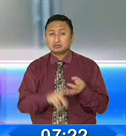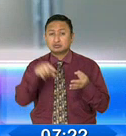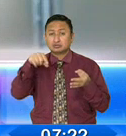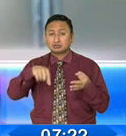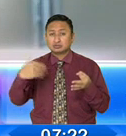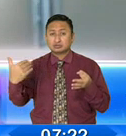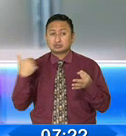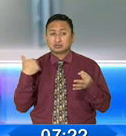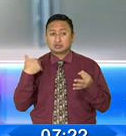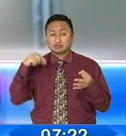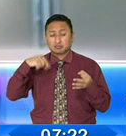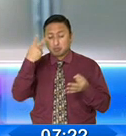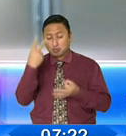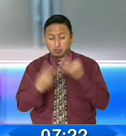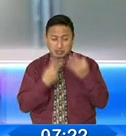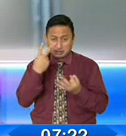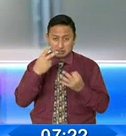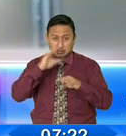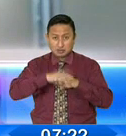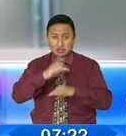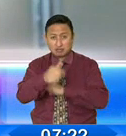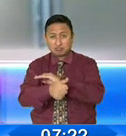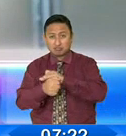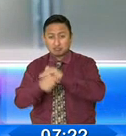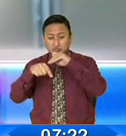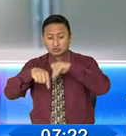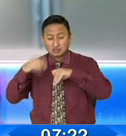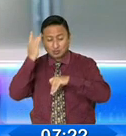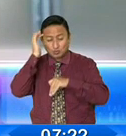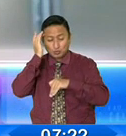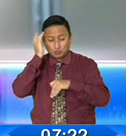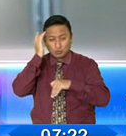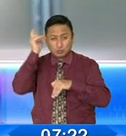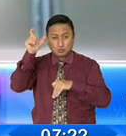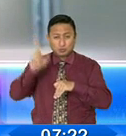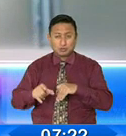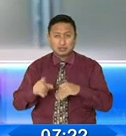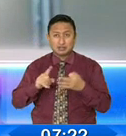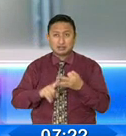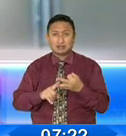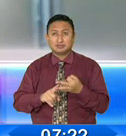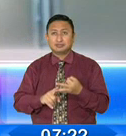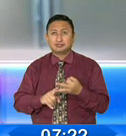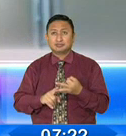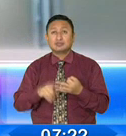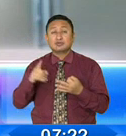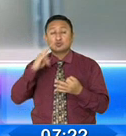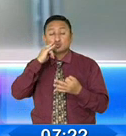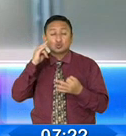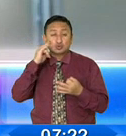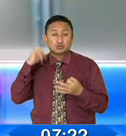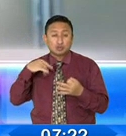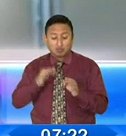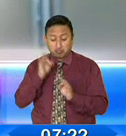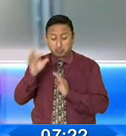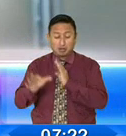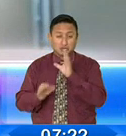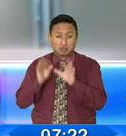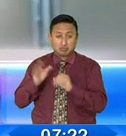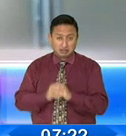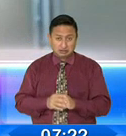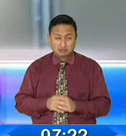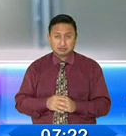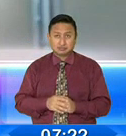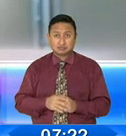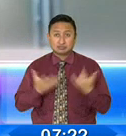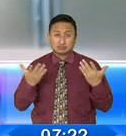y visitas por el tema del encierro y de la preocupación que se tenía de que los niños se contagien al ir de un lugar a otro. Así que